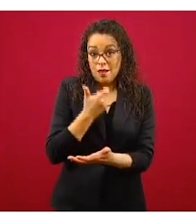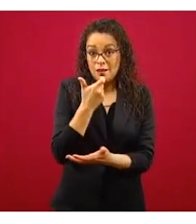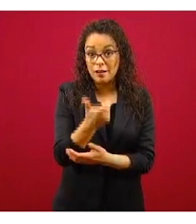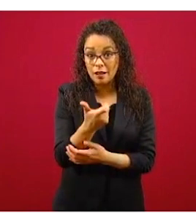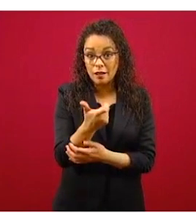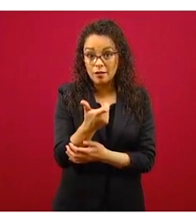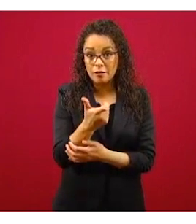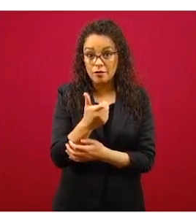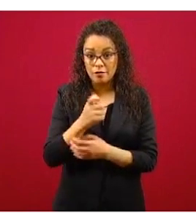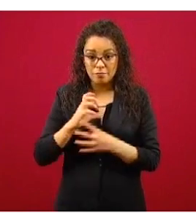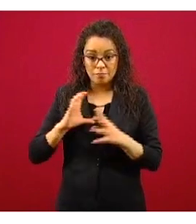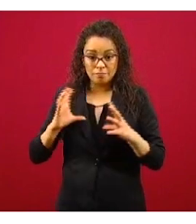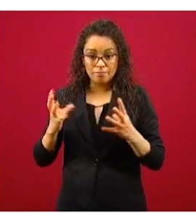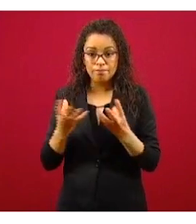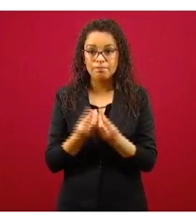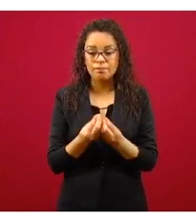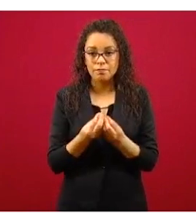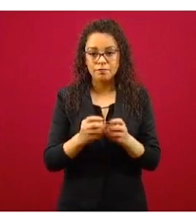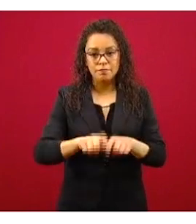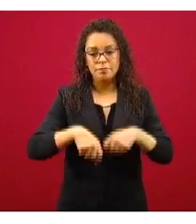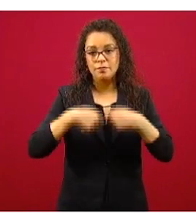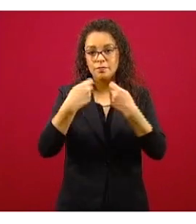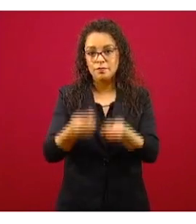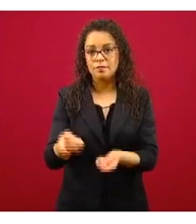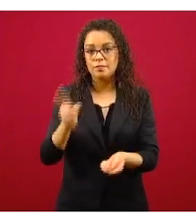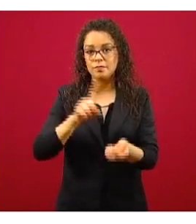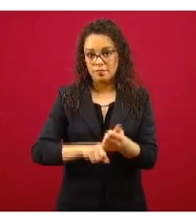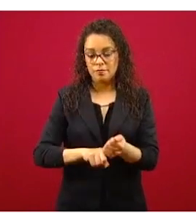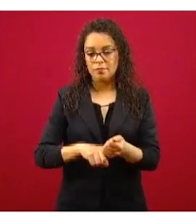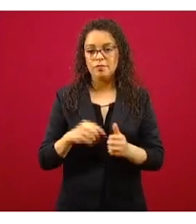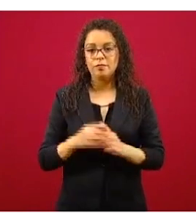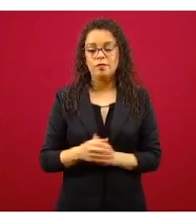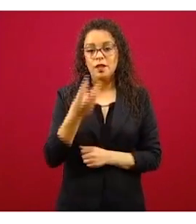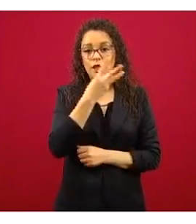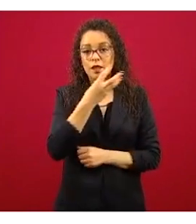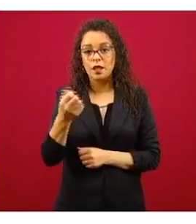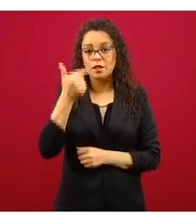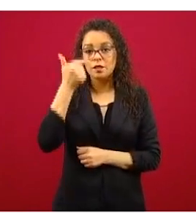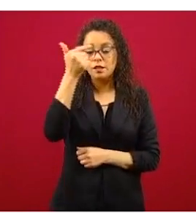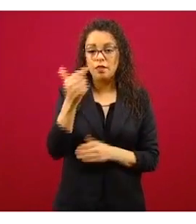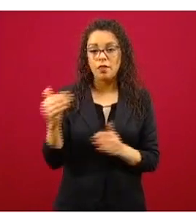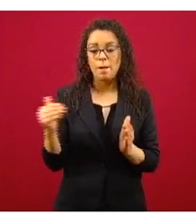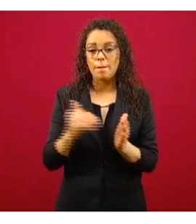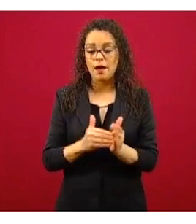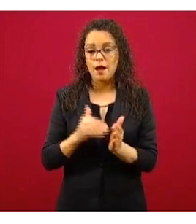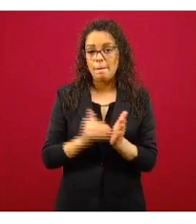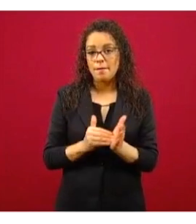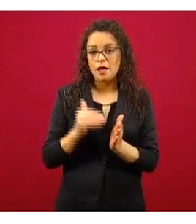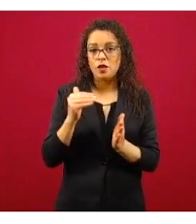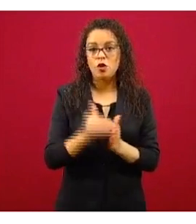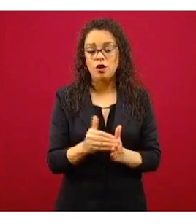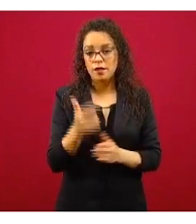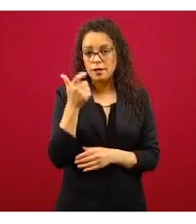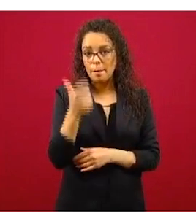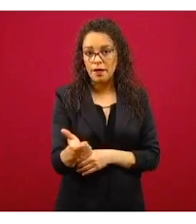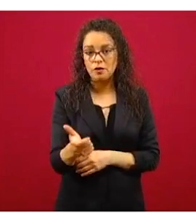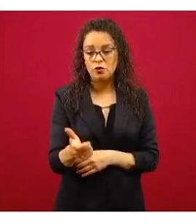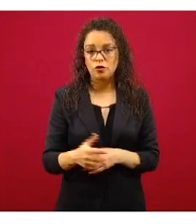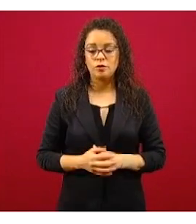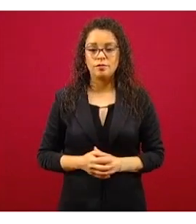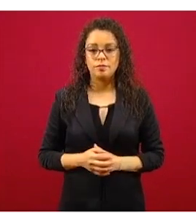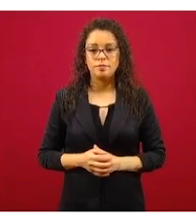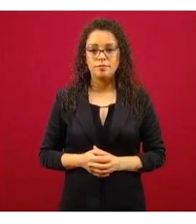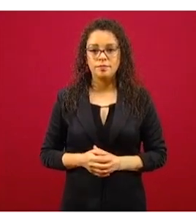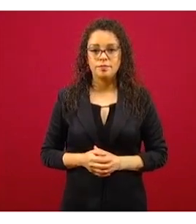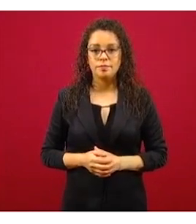las economías locales por 307 mil millones de pesos.